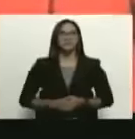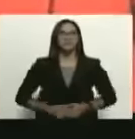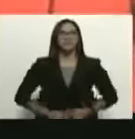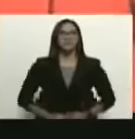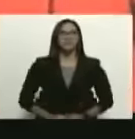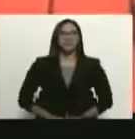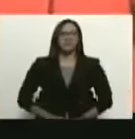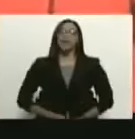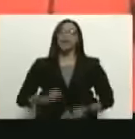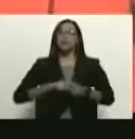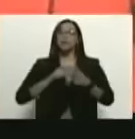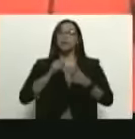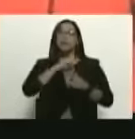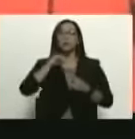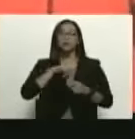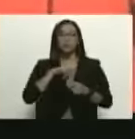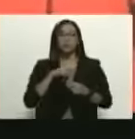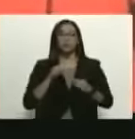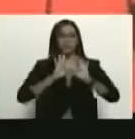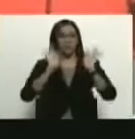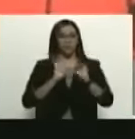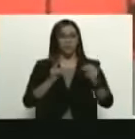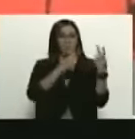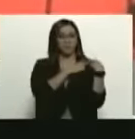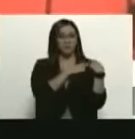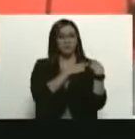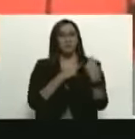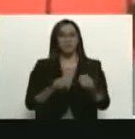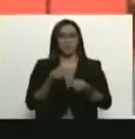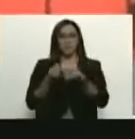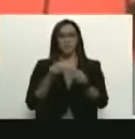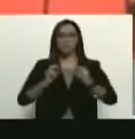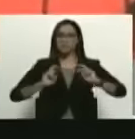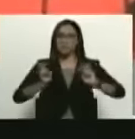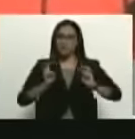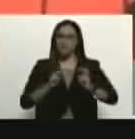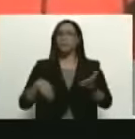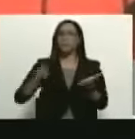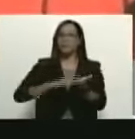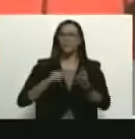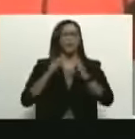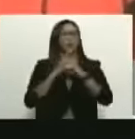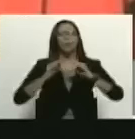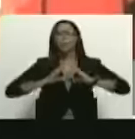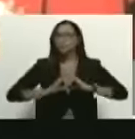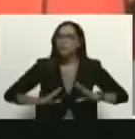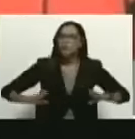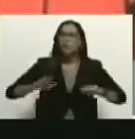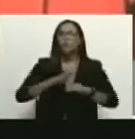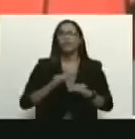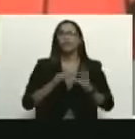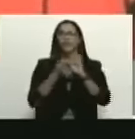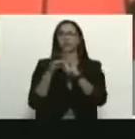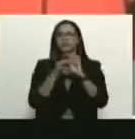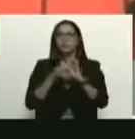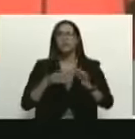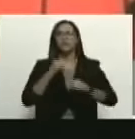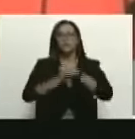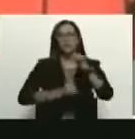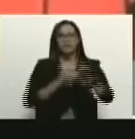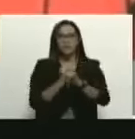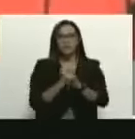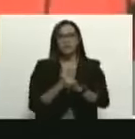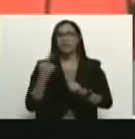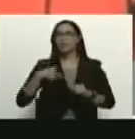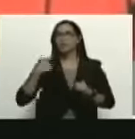Entonces nosotros de manera responsable estamos manejando ese tema. Repito, como todas las relaciones internacionales, la